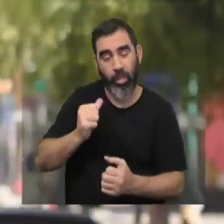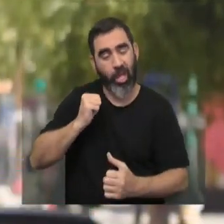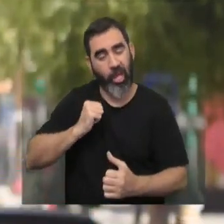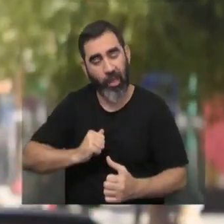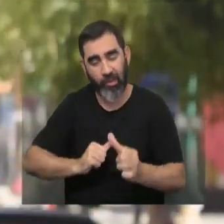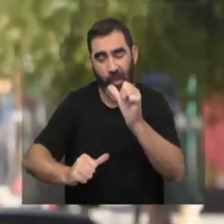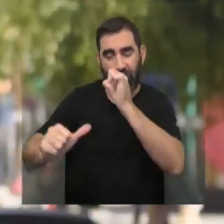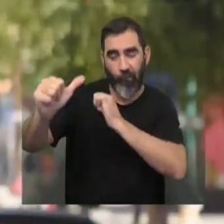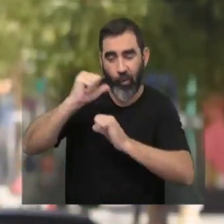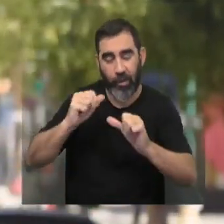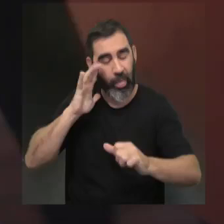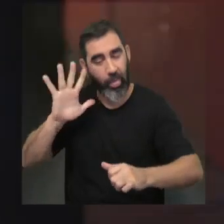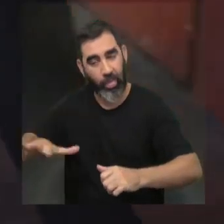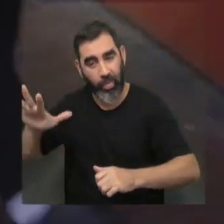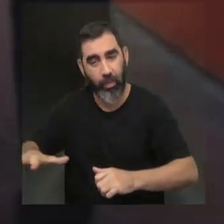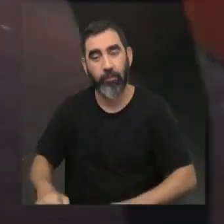se emborrachan o se distraen.